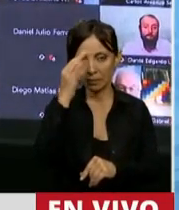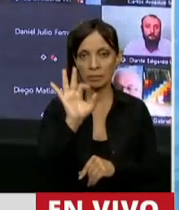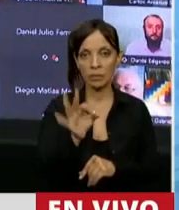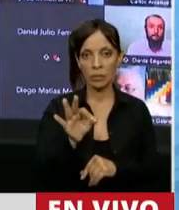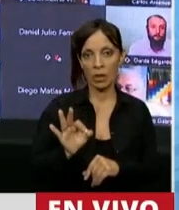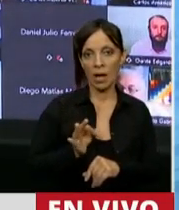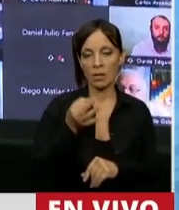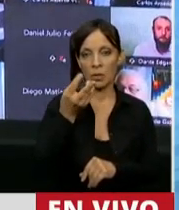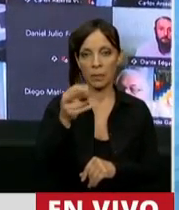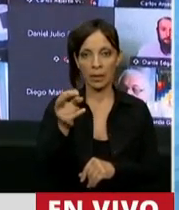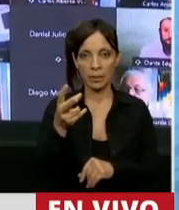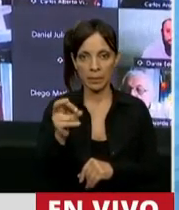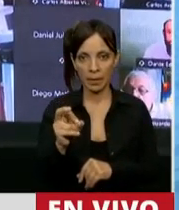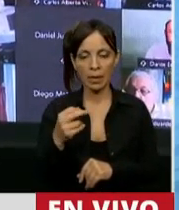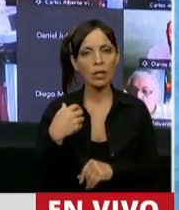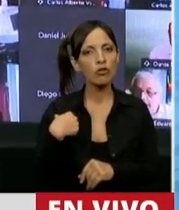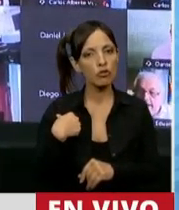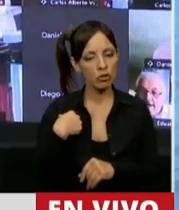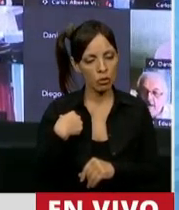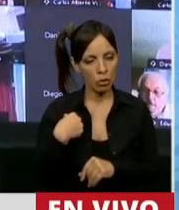15/10/2020 giré